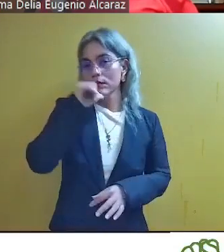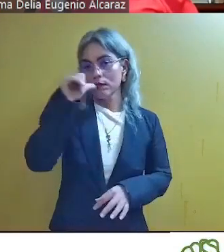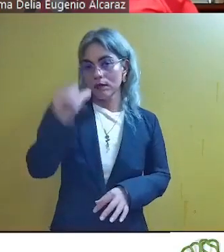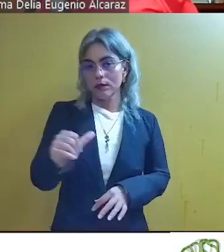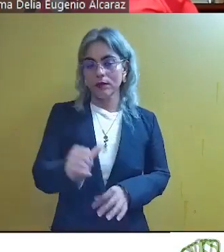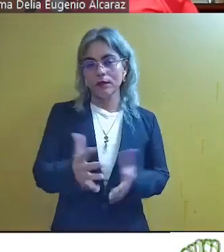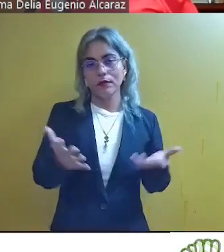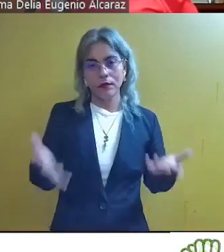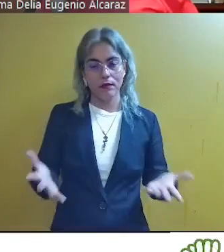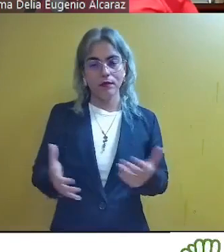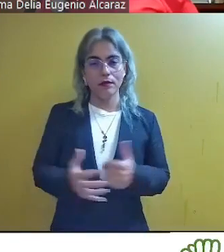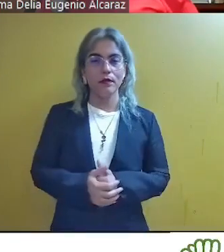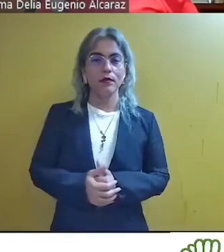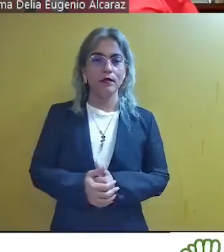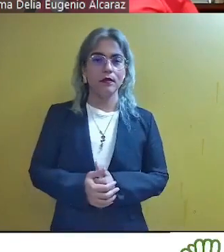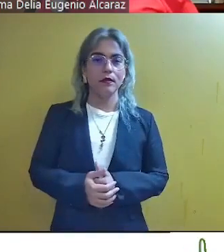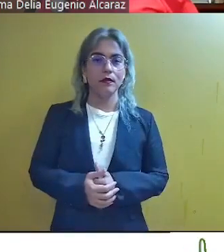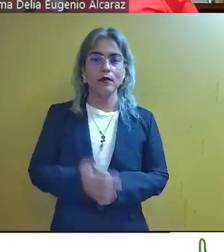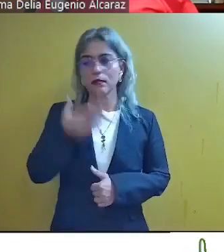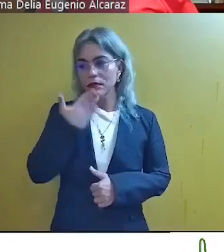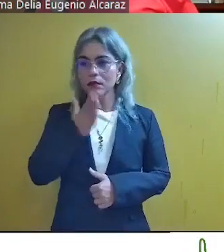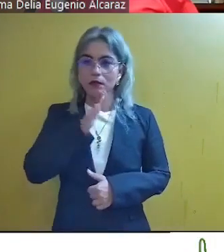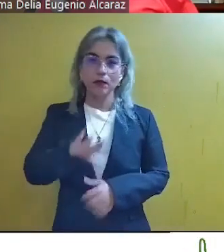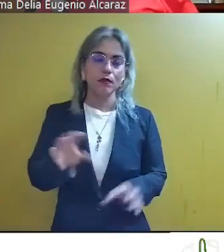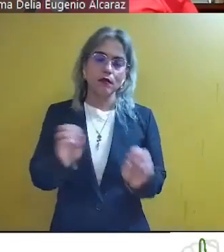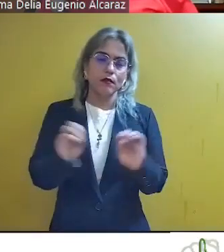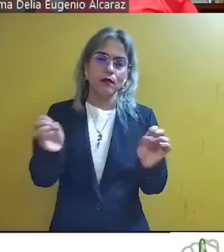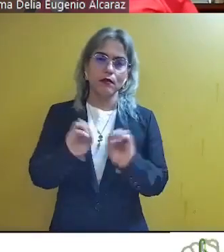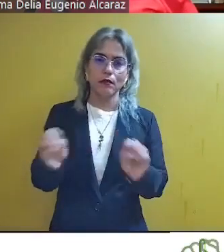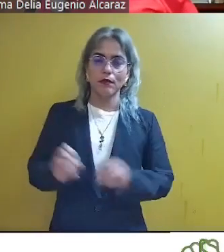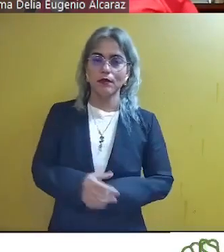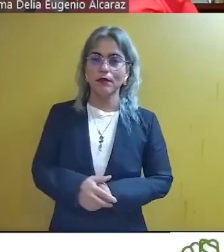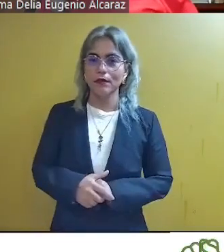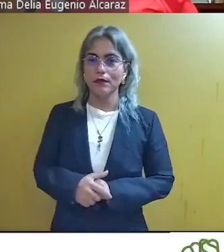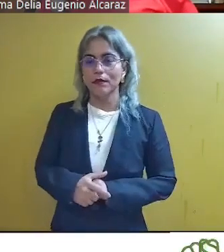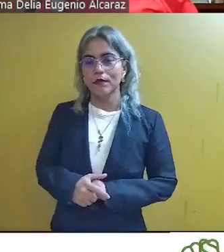sin prejuzgar si es correcta o incorrecta su determinación.